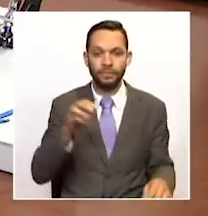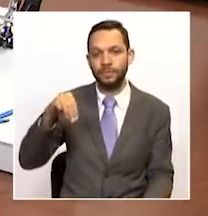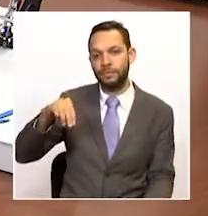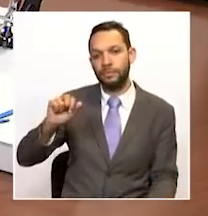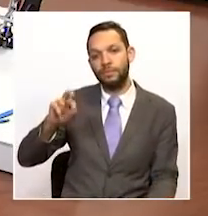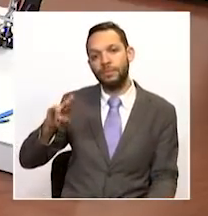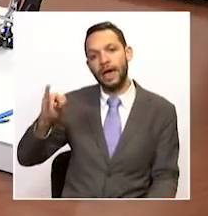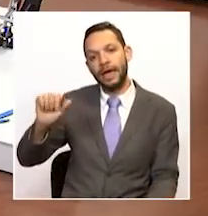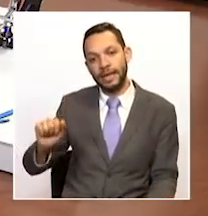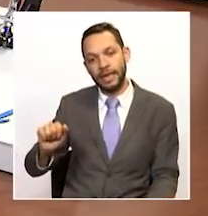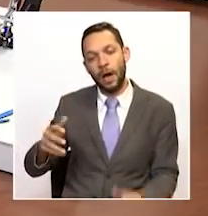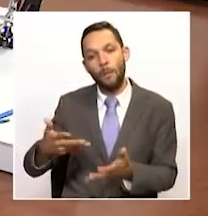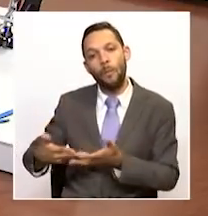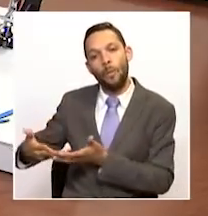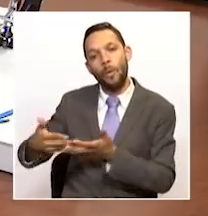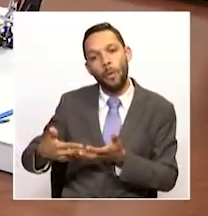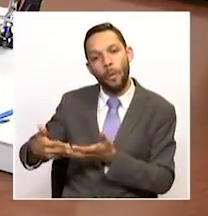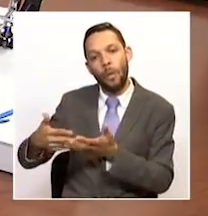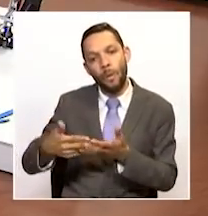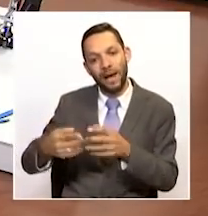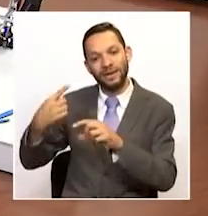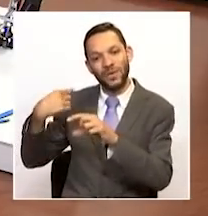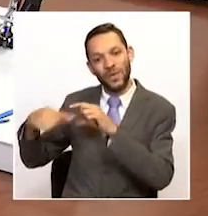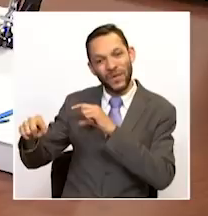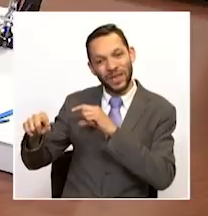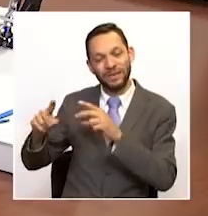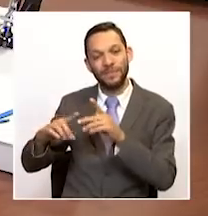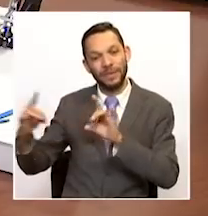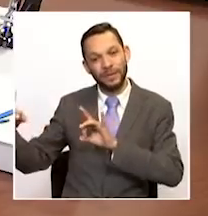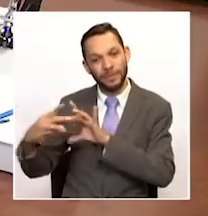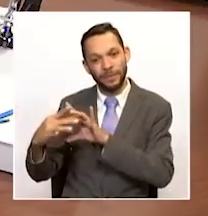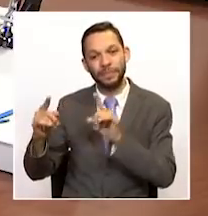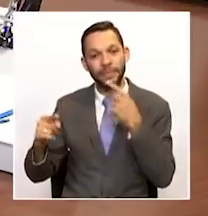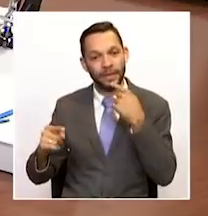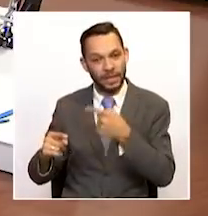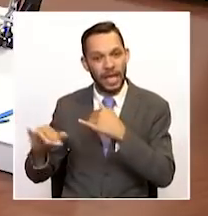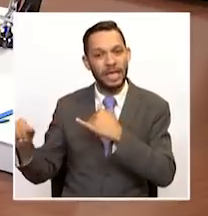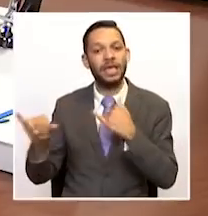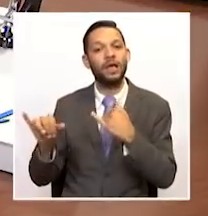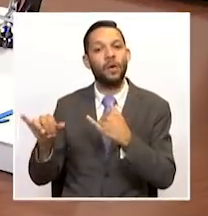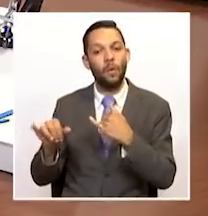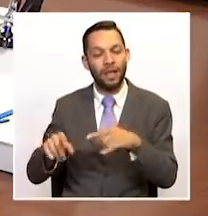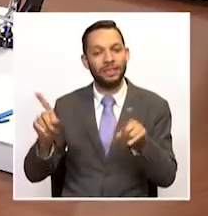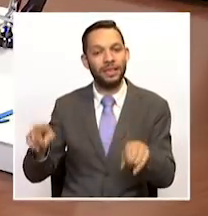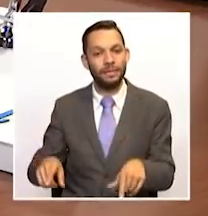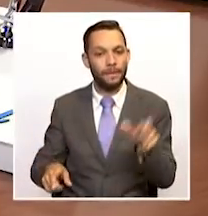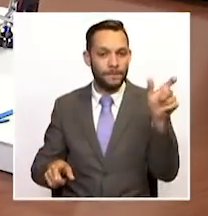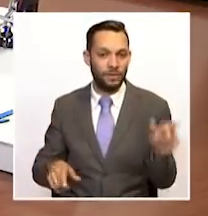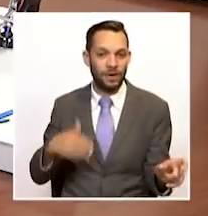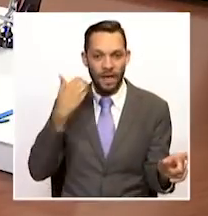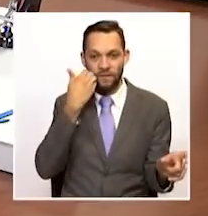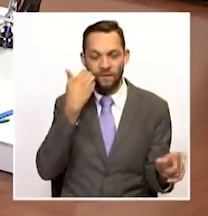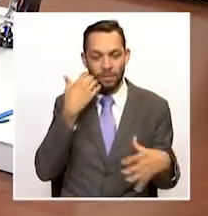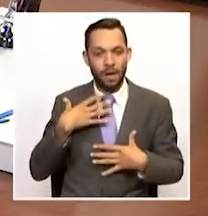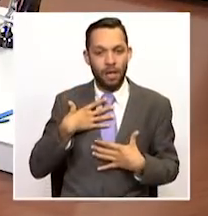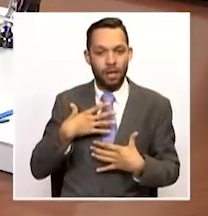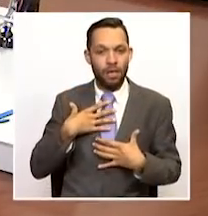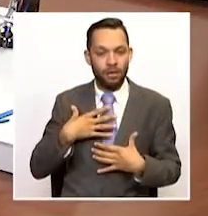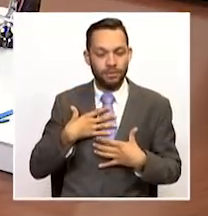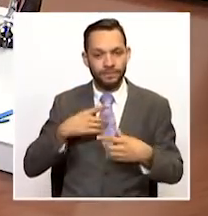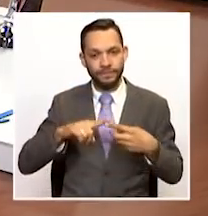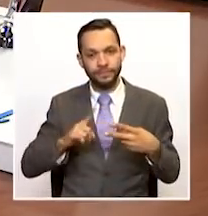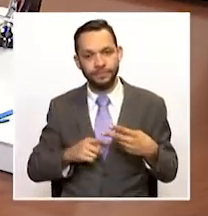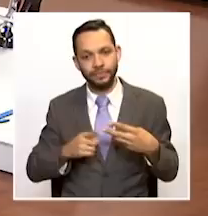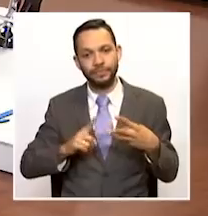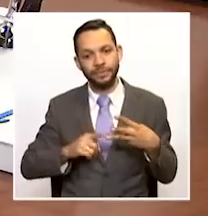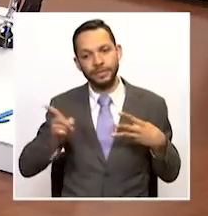escribe de mocoa mariae restrepo restrepo ella dice soy paciente con hipertensión pulmonar edilberto barrero barrero